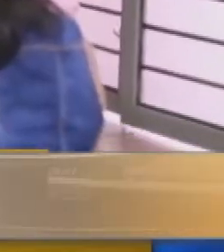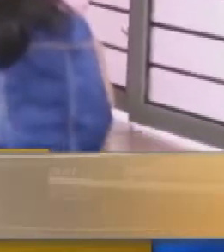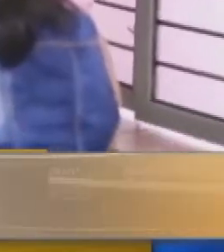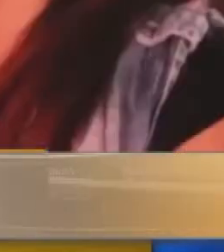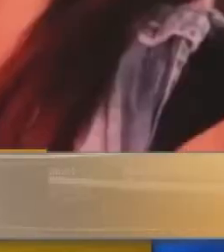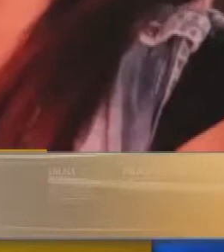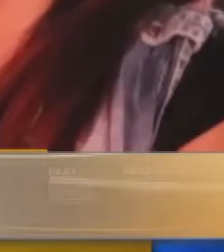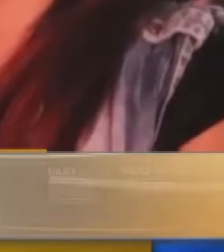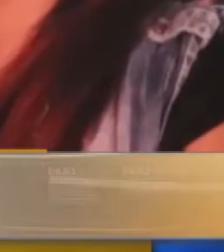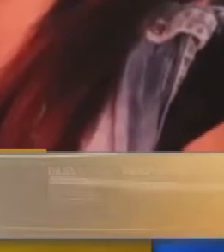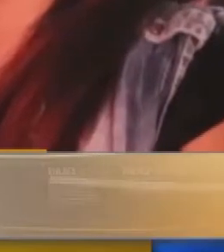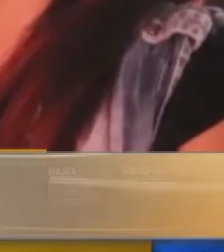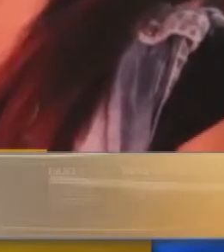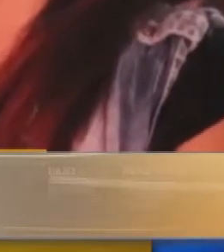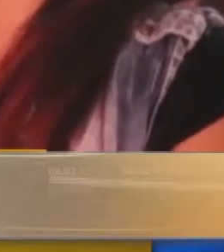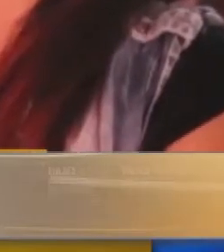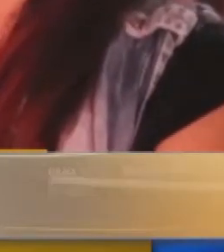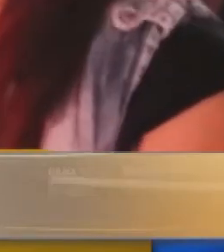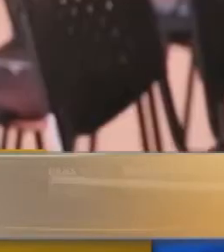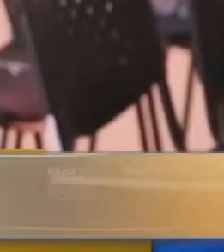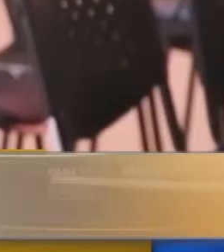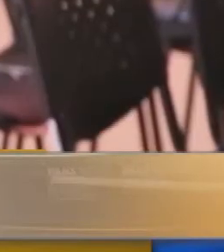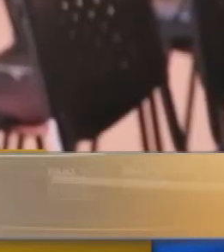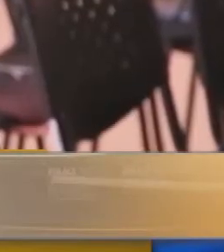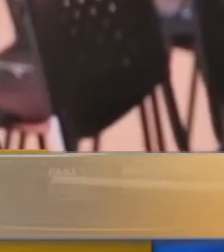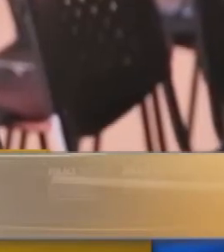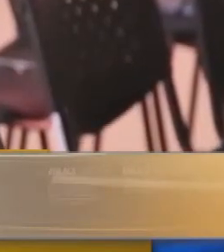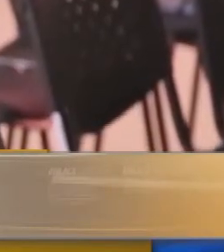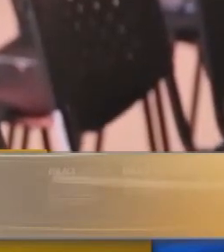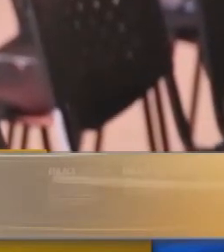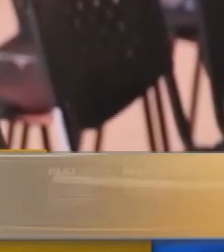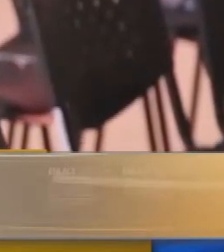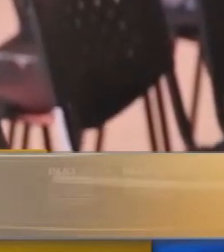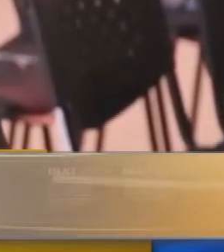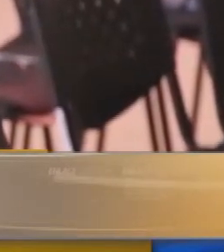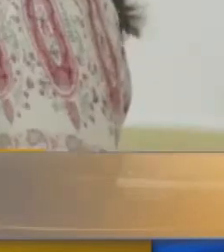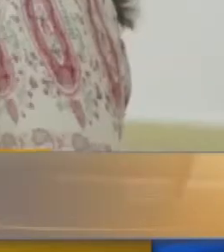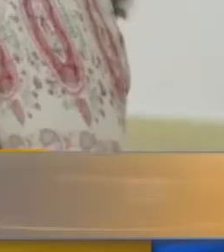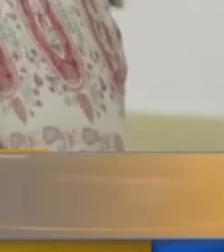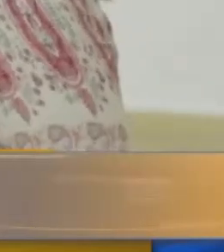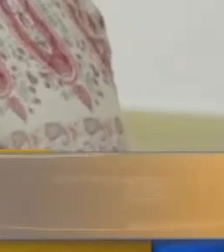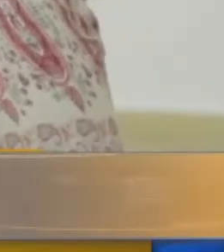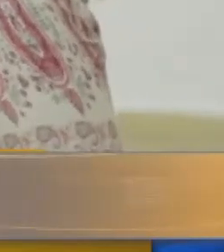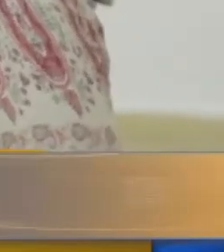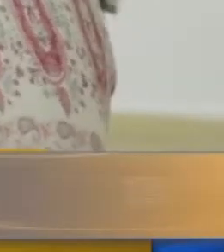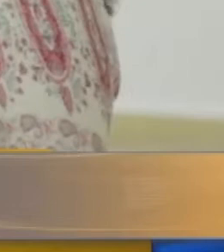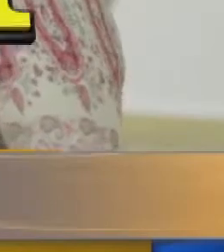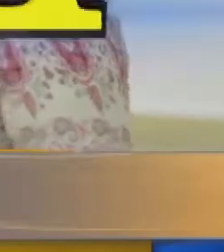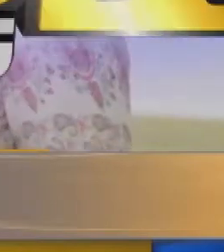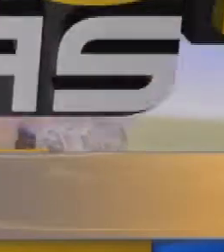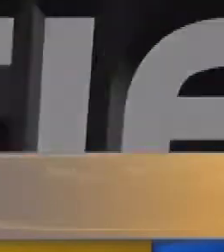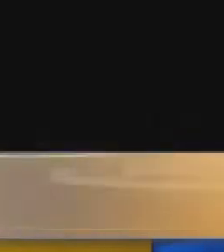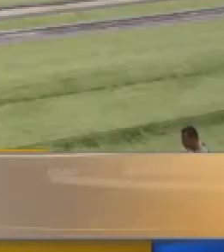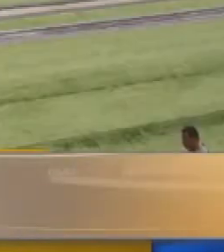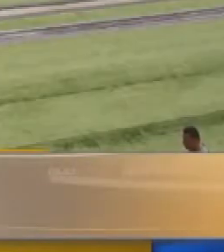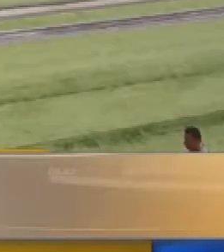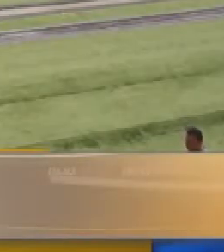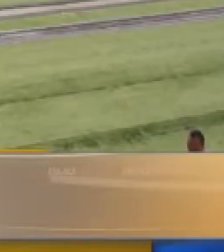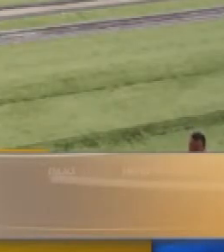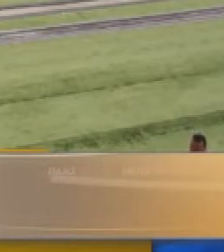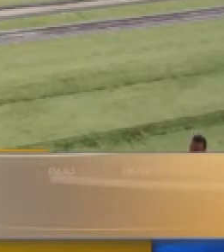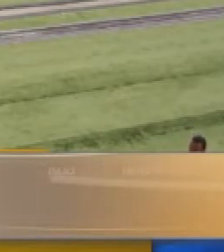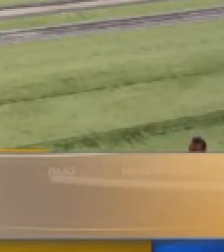Personería municipal convoca a capacitación sobre liderazgo comunitario. La invitación va para líderes del puerto petrolero. Y en